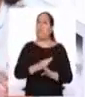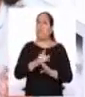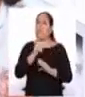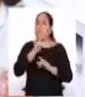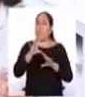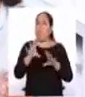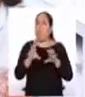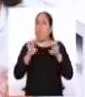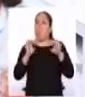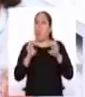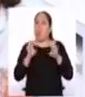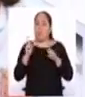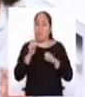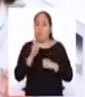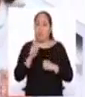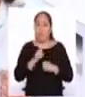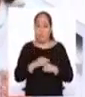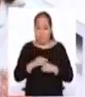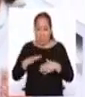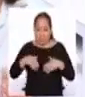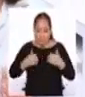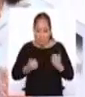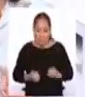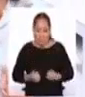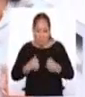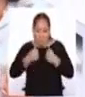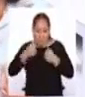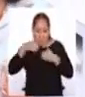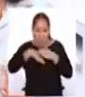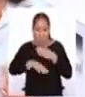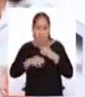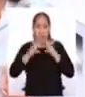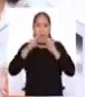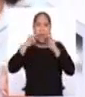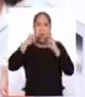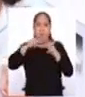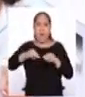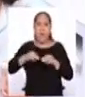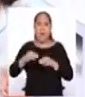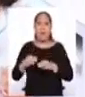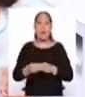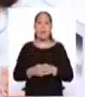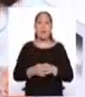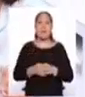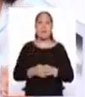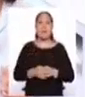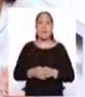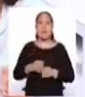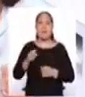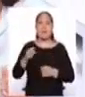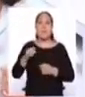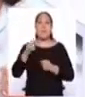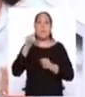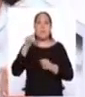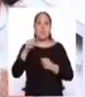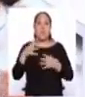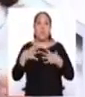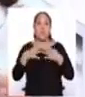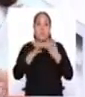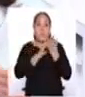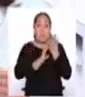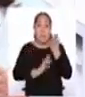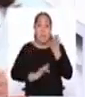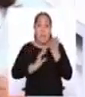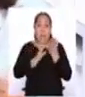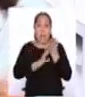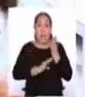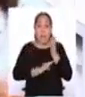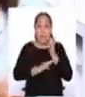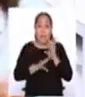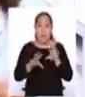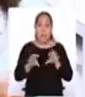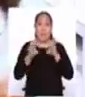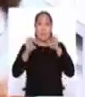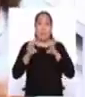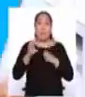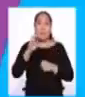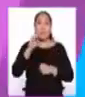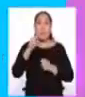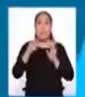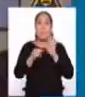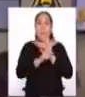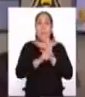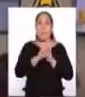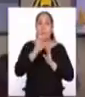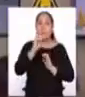para poder vivir en las aguas heladas. Su sangre recién se congela a menos 0,5 grados centígrados.